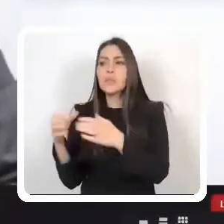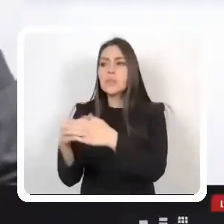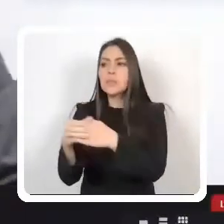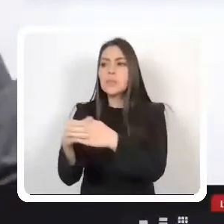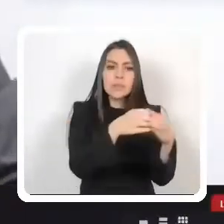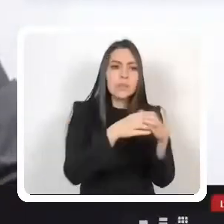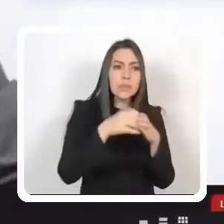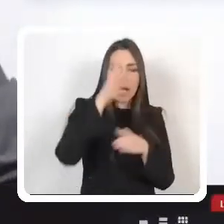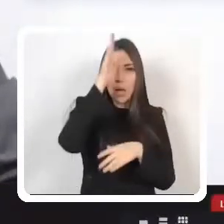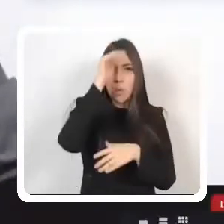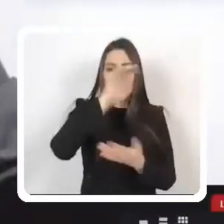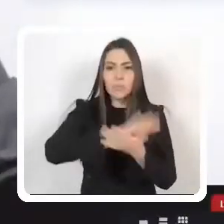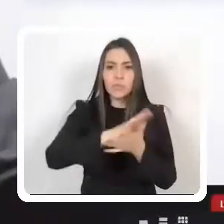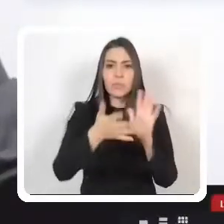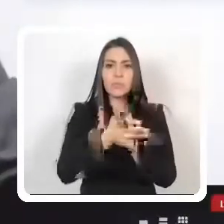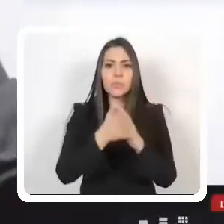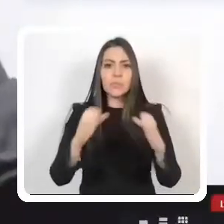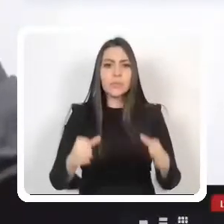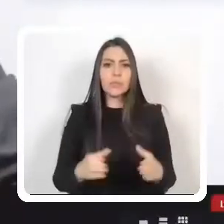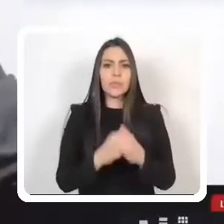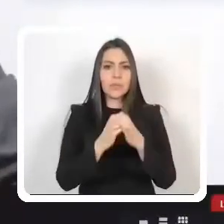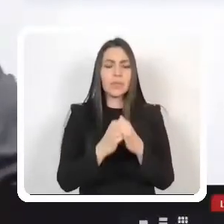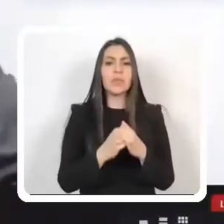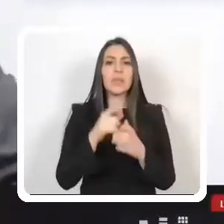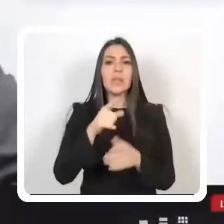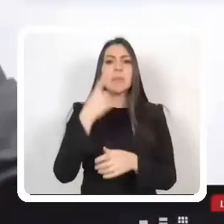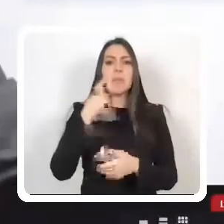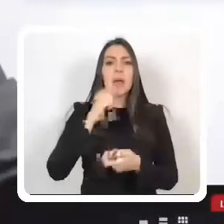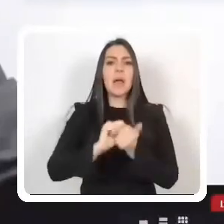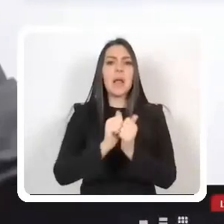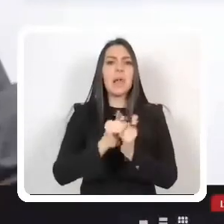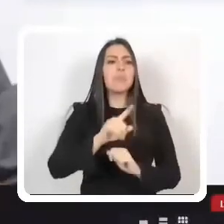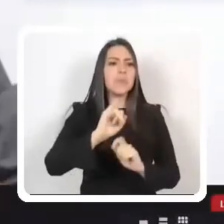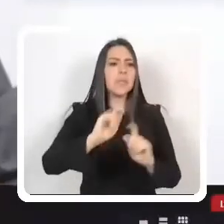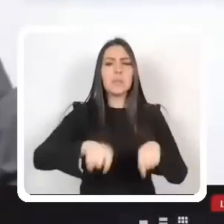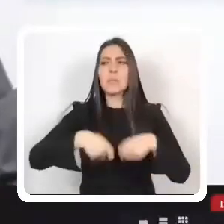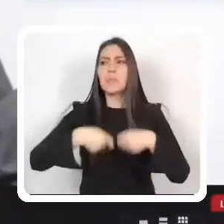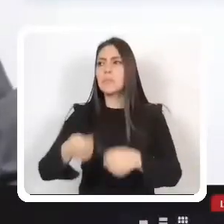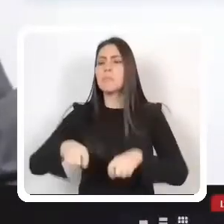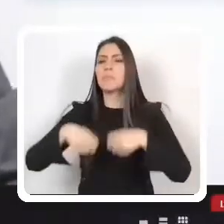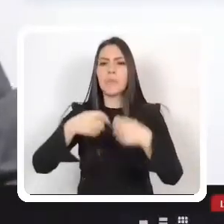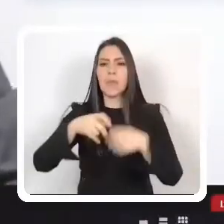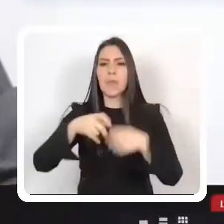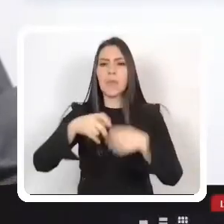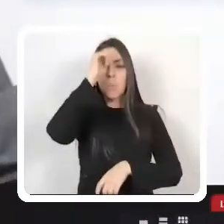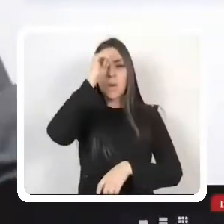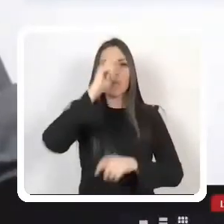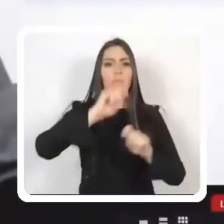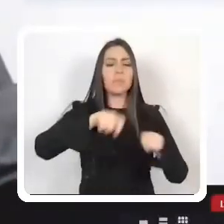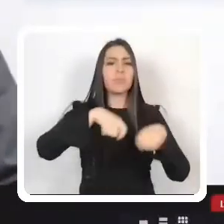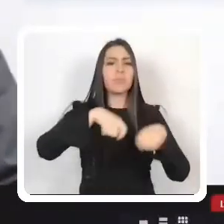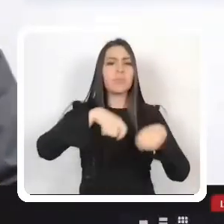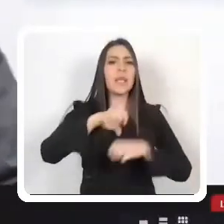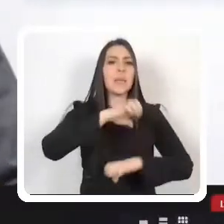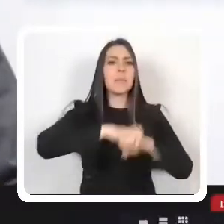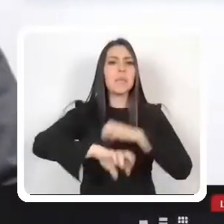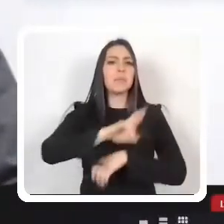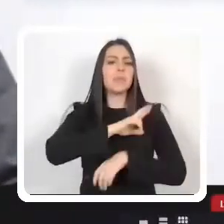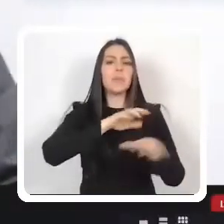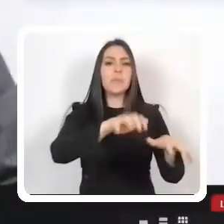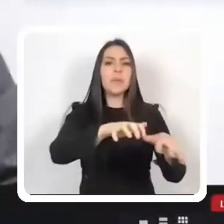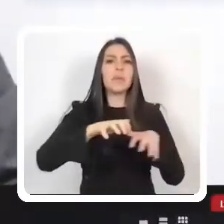por México y que permitieron la privatización de la industria petrolera. Porque en